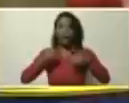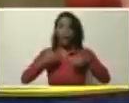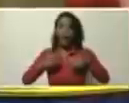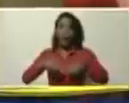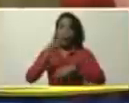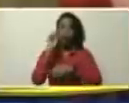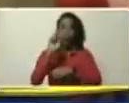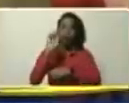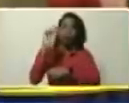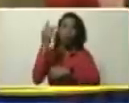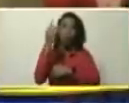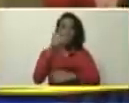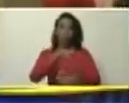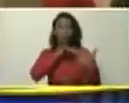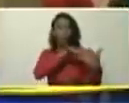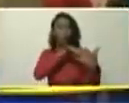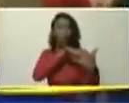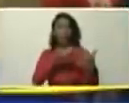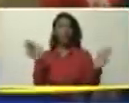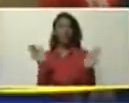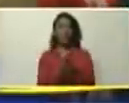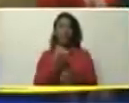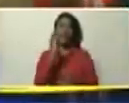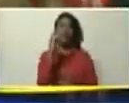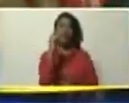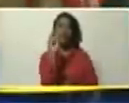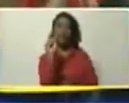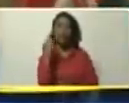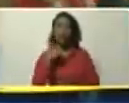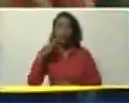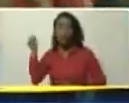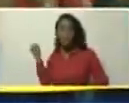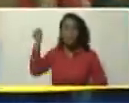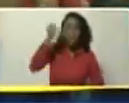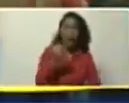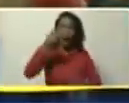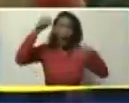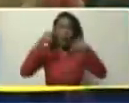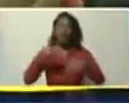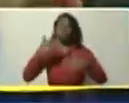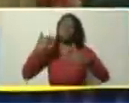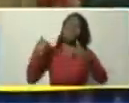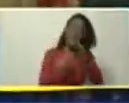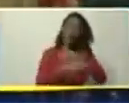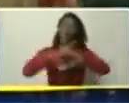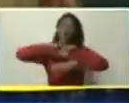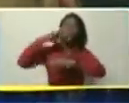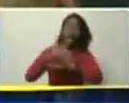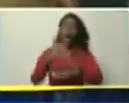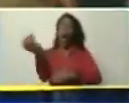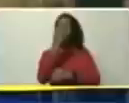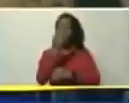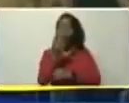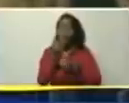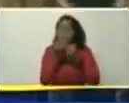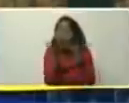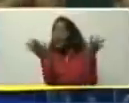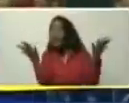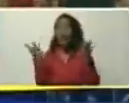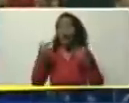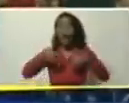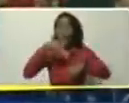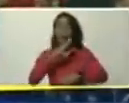una segunda batalla de Santa Inés. Los traímos hasta aquí y los vamos a dejar comiendo polvo,